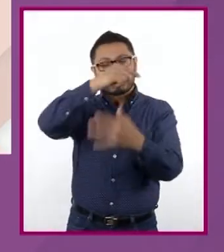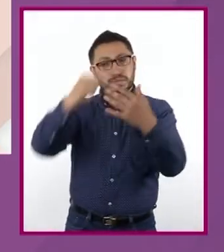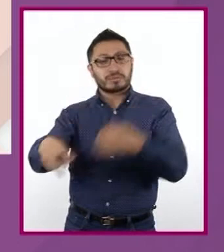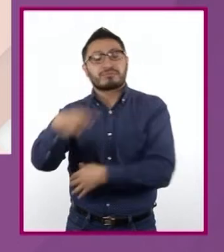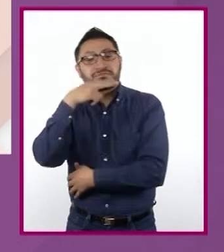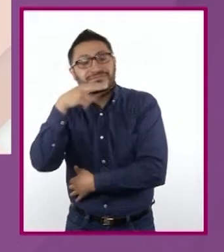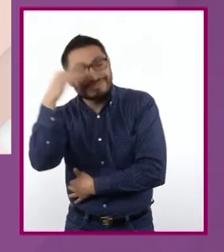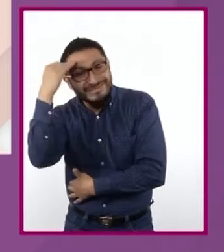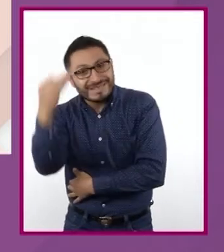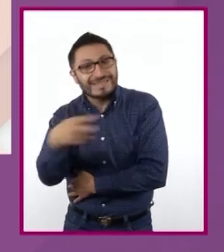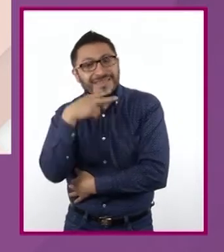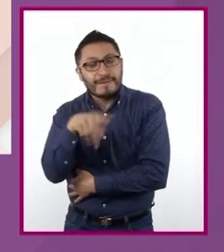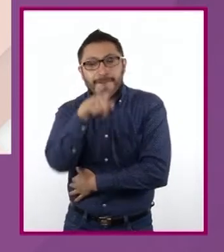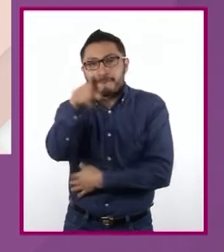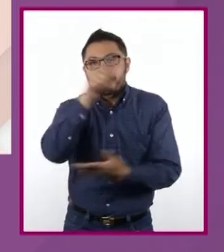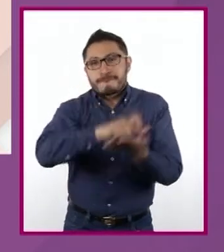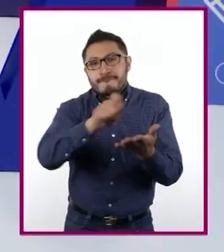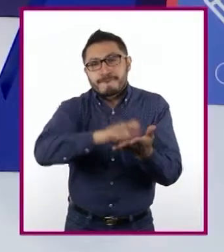verbales narrarían el texto?